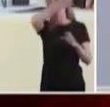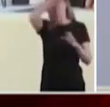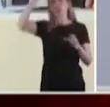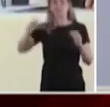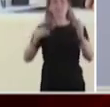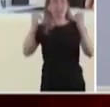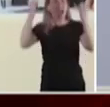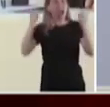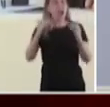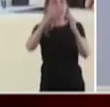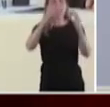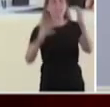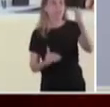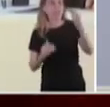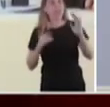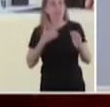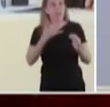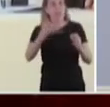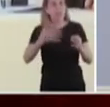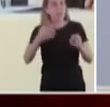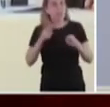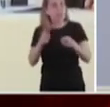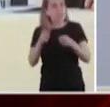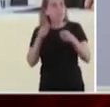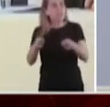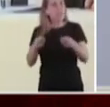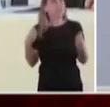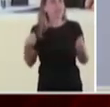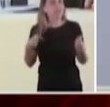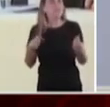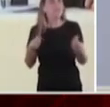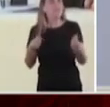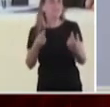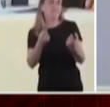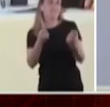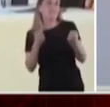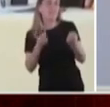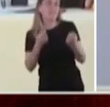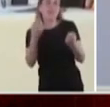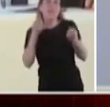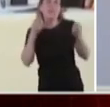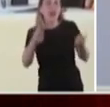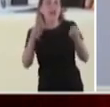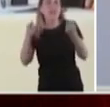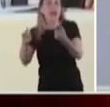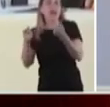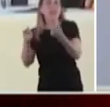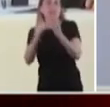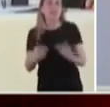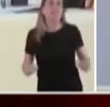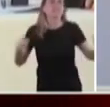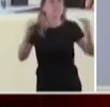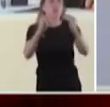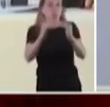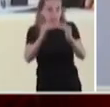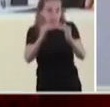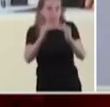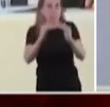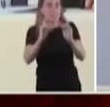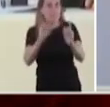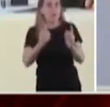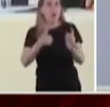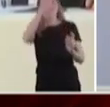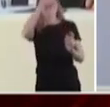federada y autónomo o a una provincia tiene que proveerle los recursos puede hacer la transferencia